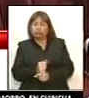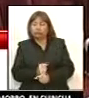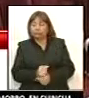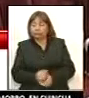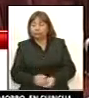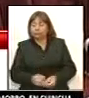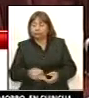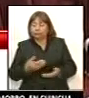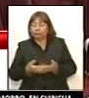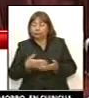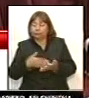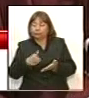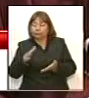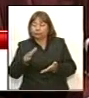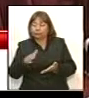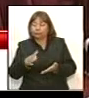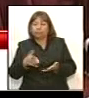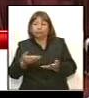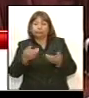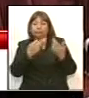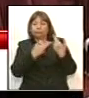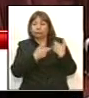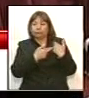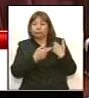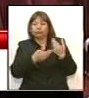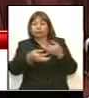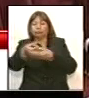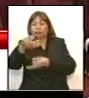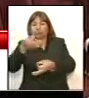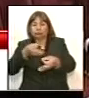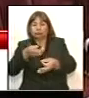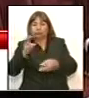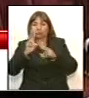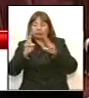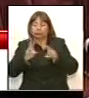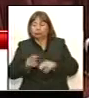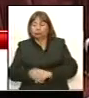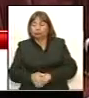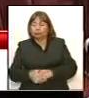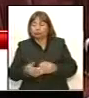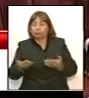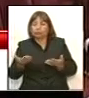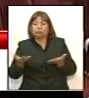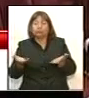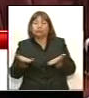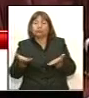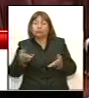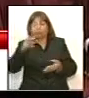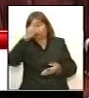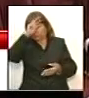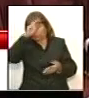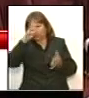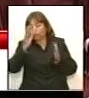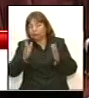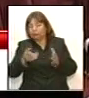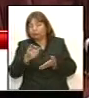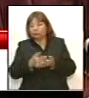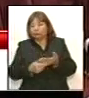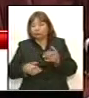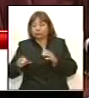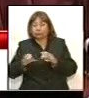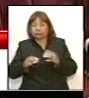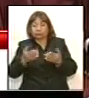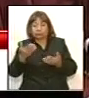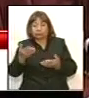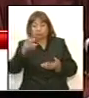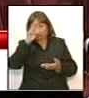ellos han sido asumidos por ciudadanos venezolanos. Entonces, ¿dónde quedan estos peruanos? ¿Qué reacción esperamos de